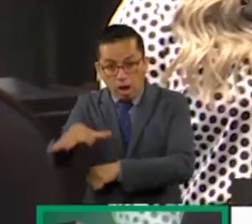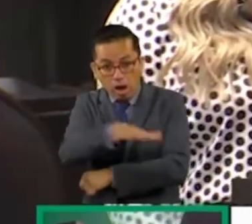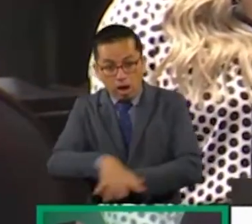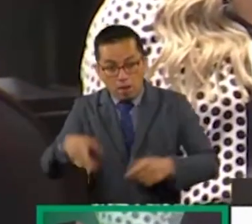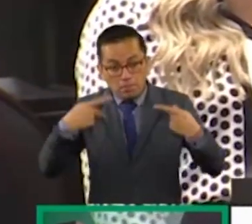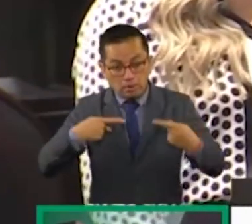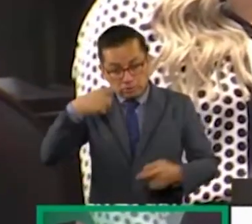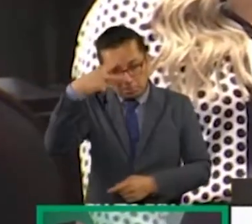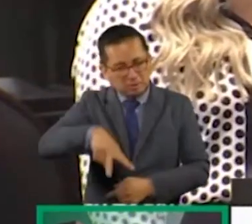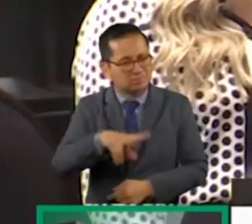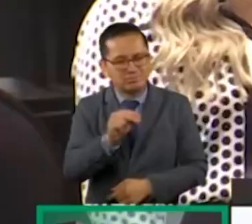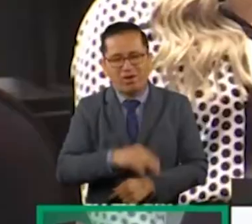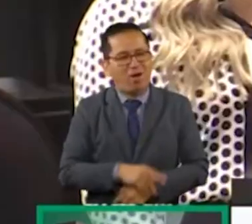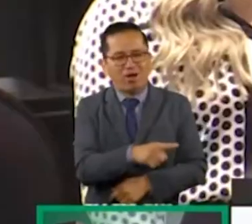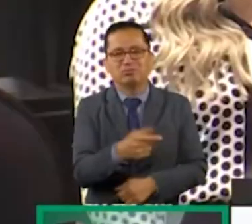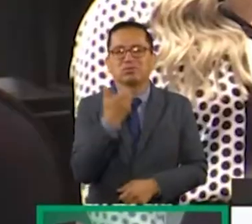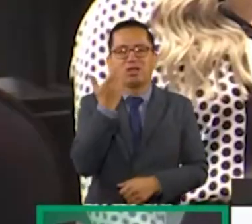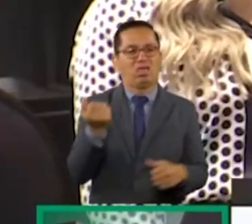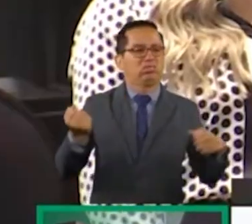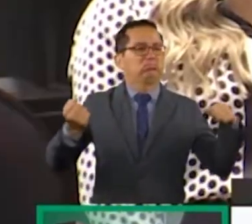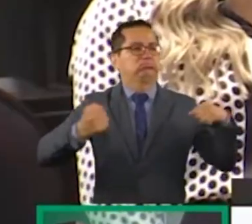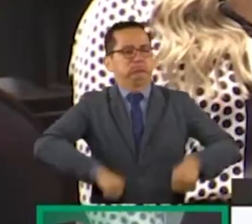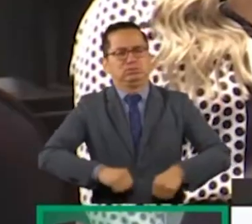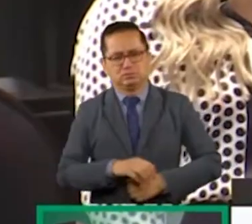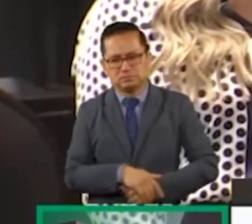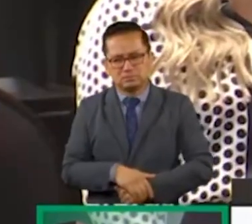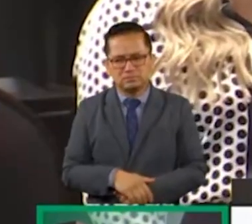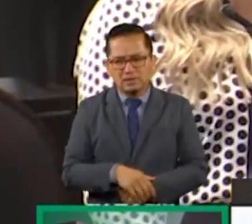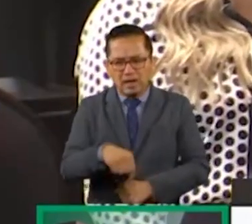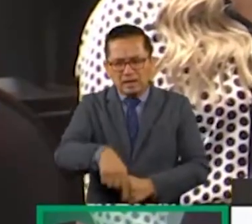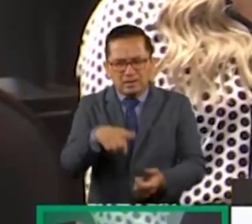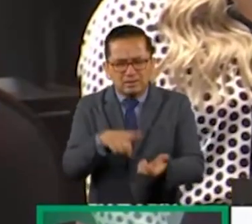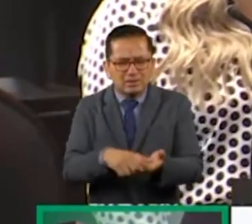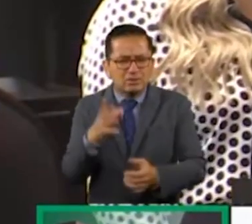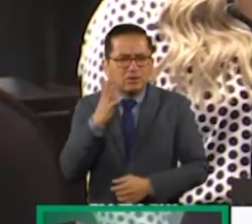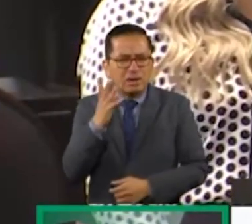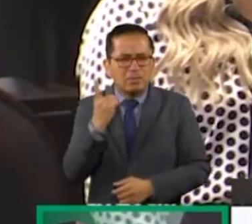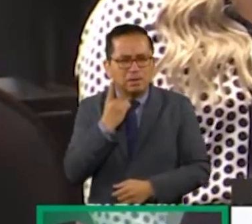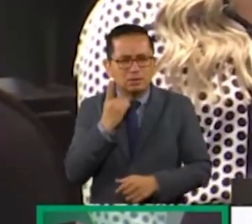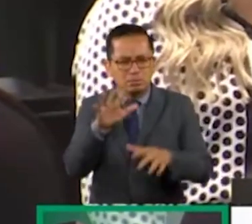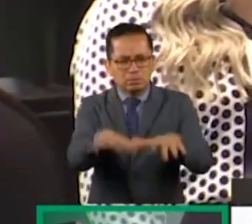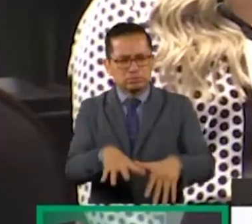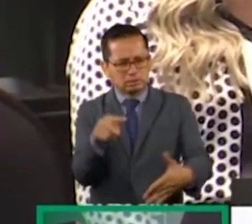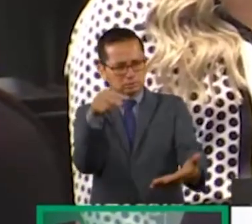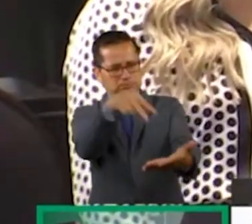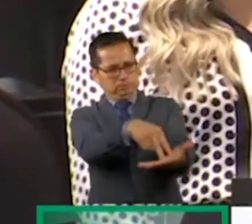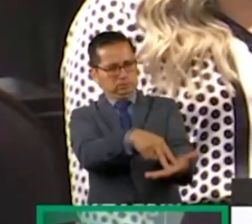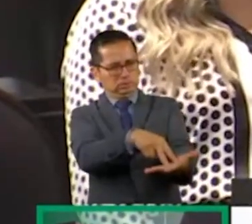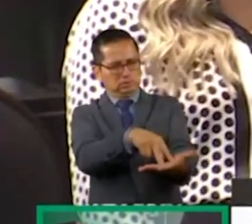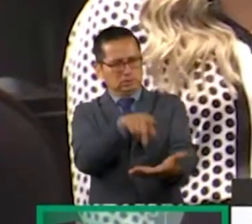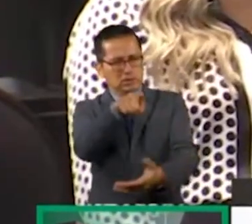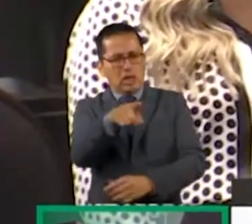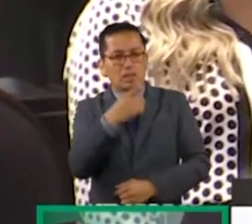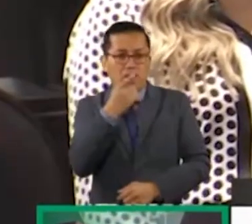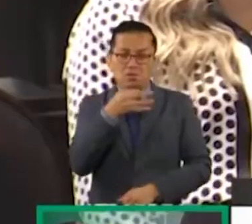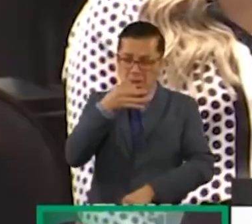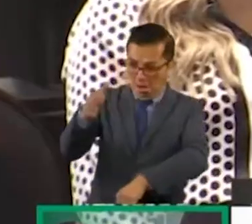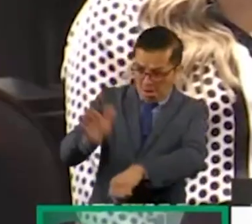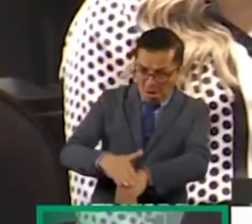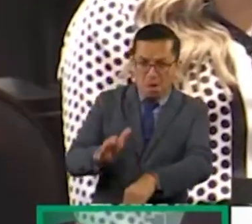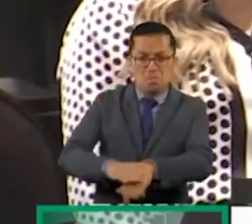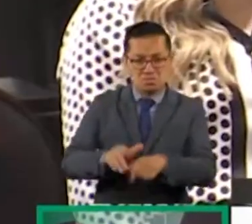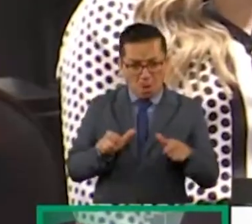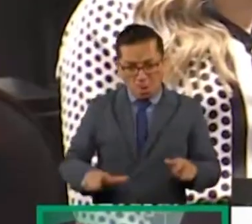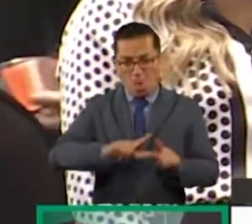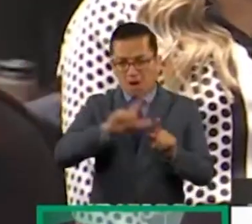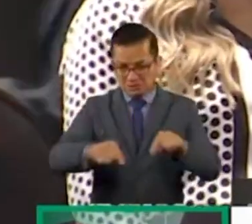en esta tribuna, en San Lázaro, en la Cámara de Diputados, se venga a amenazar con quitar a la Guardia Nacional, cuando quitaron